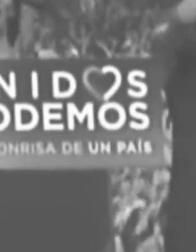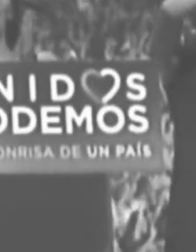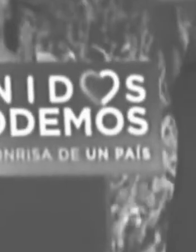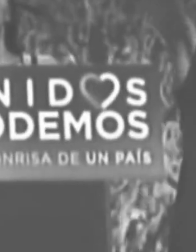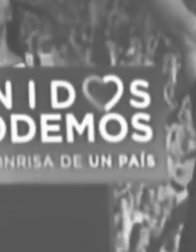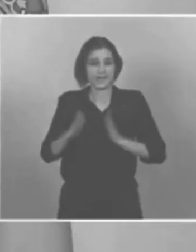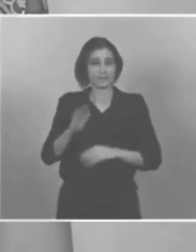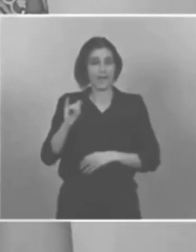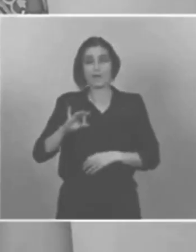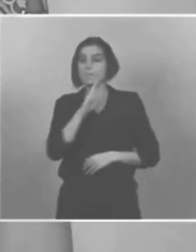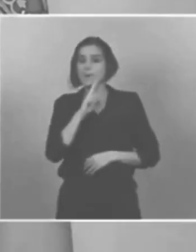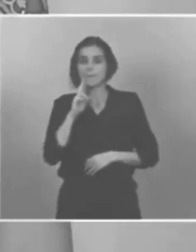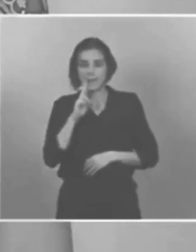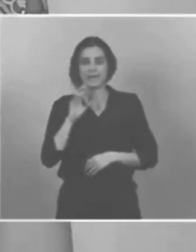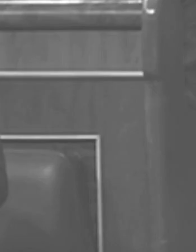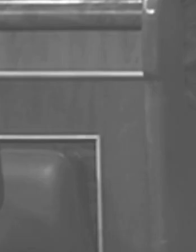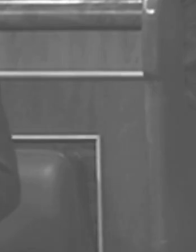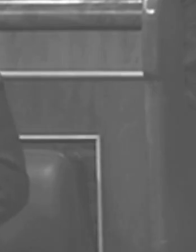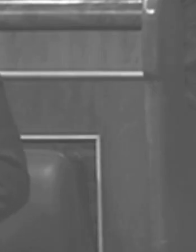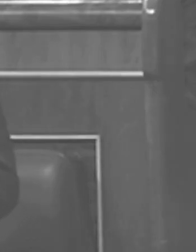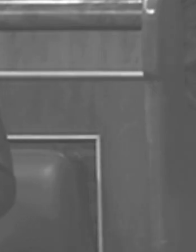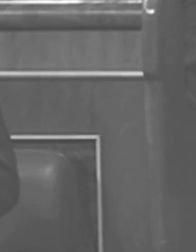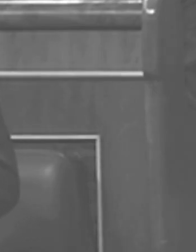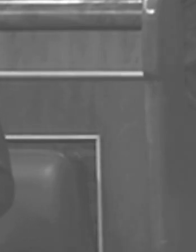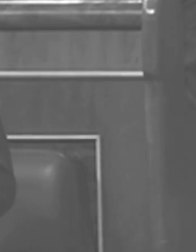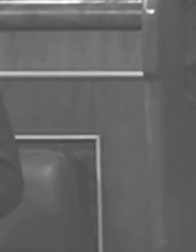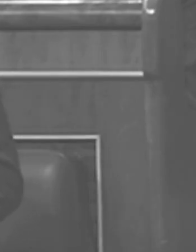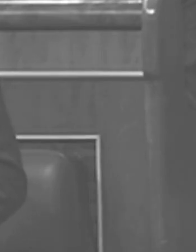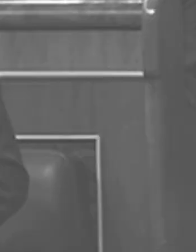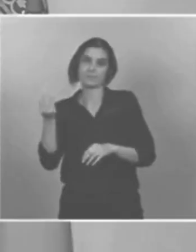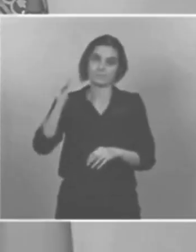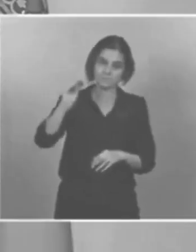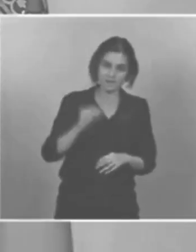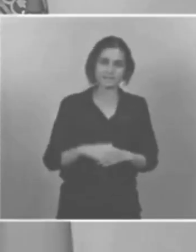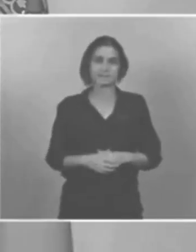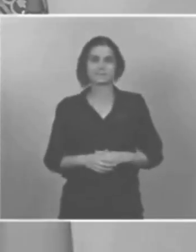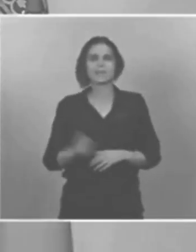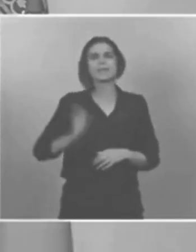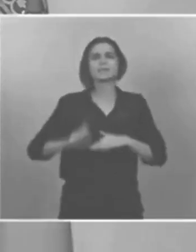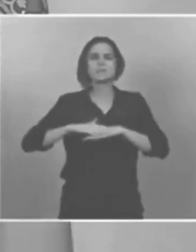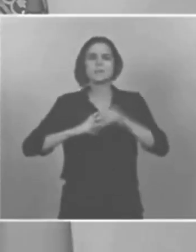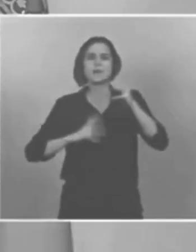ha optado por un doloroso conformismo. Al fin y al cabo, si la derecha lo habría hecho peor, pues vale.